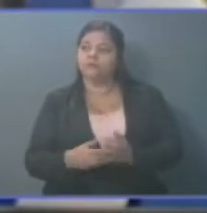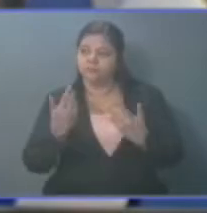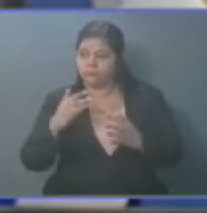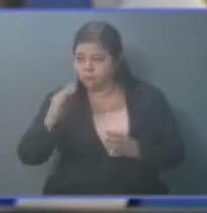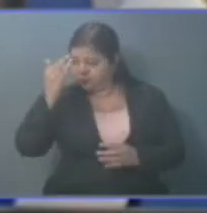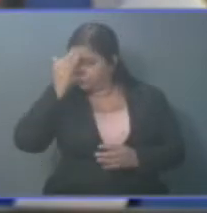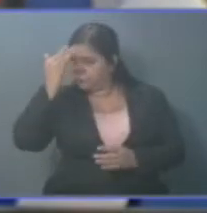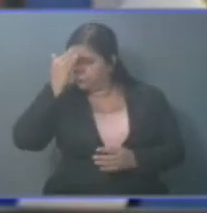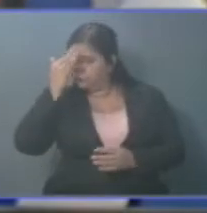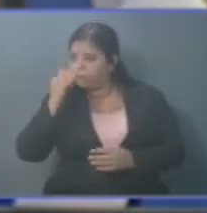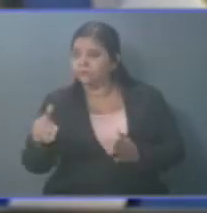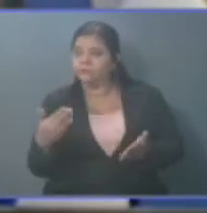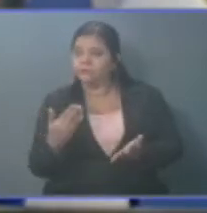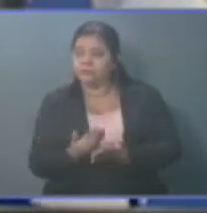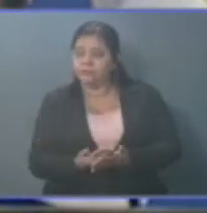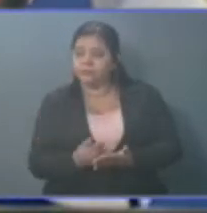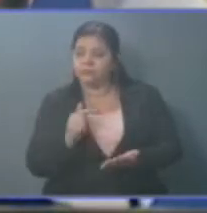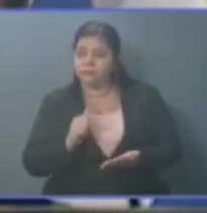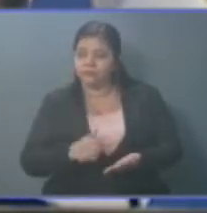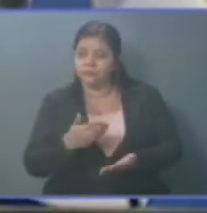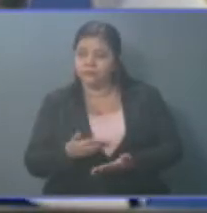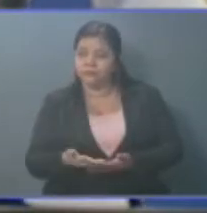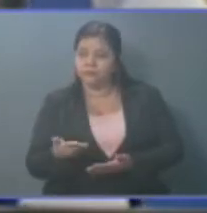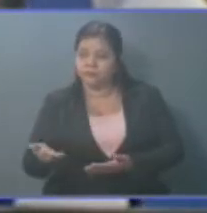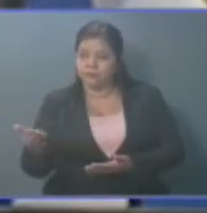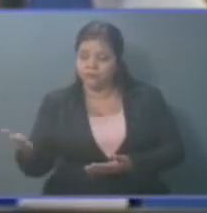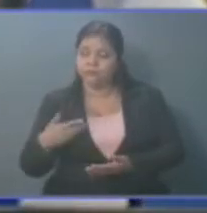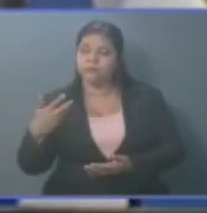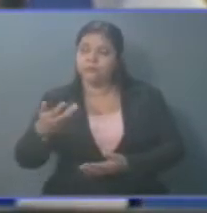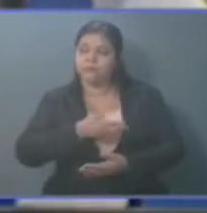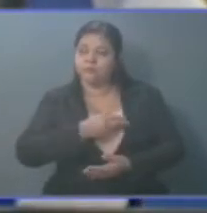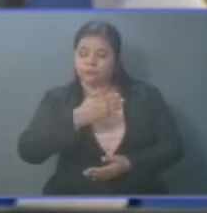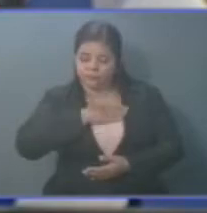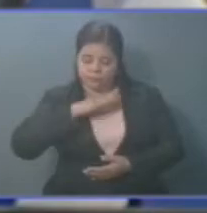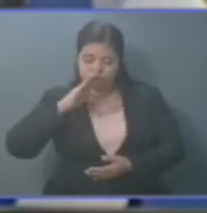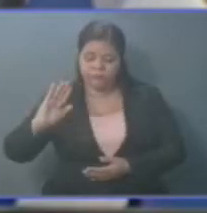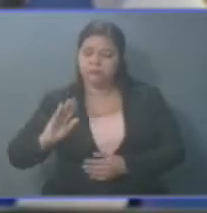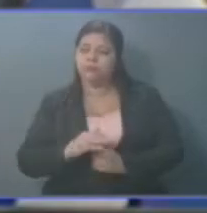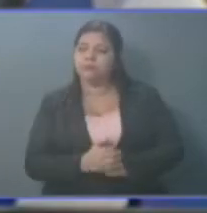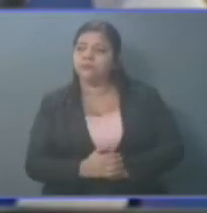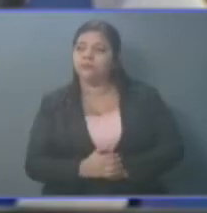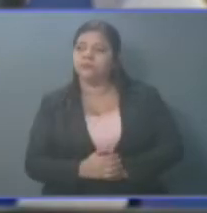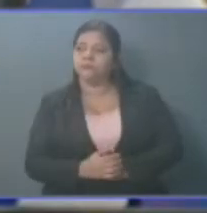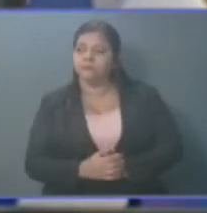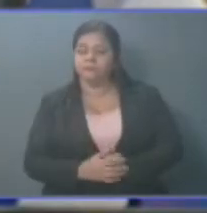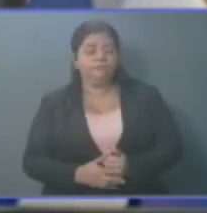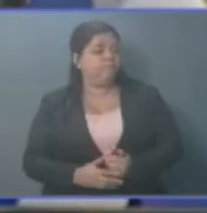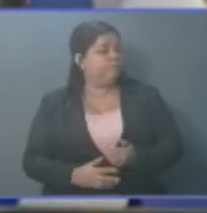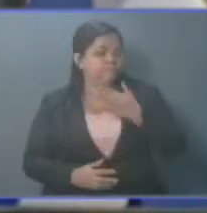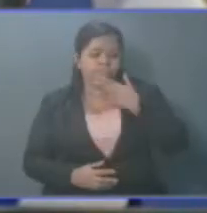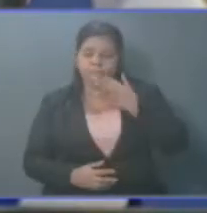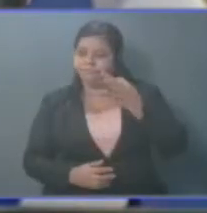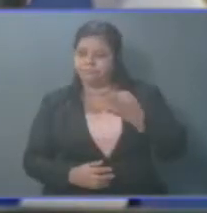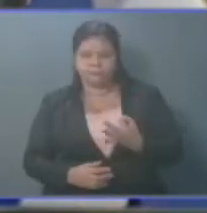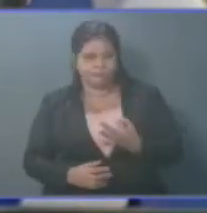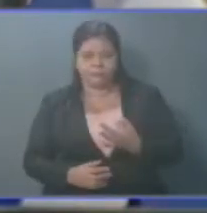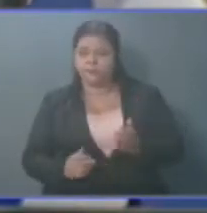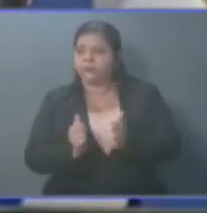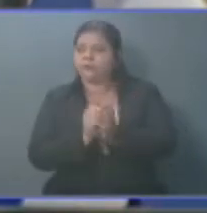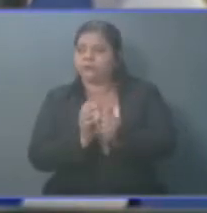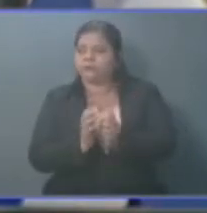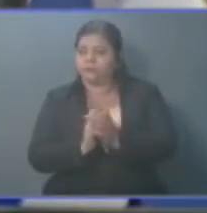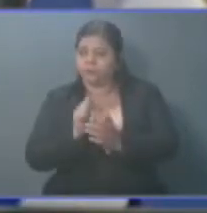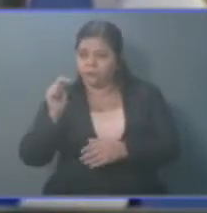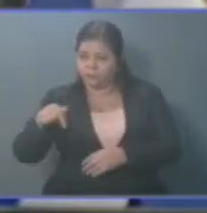entenderá que de todo eso hay que dar cumplimiento. No es cierto que el problema esté